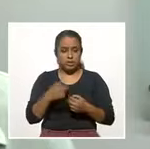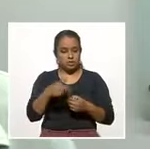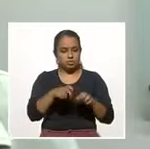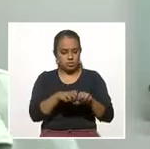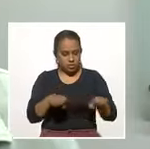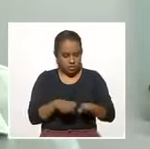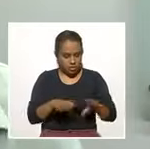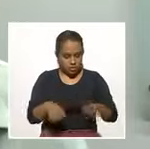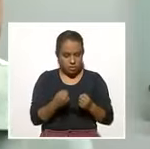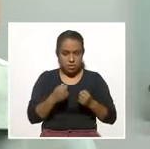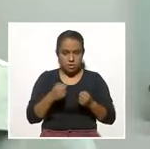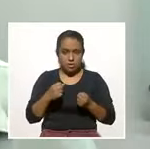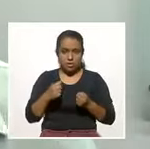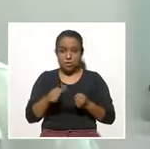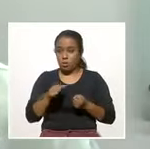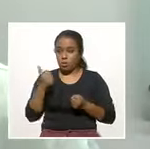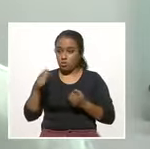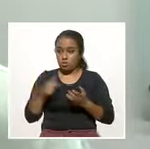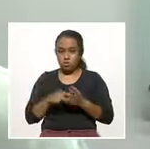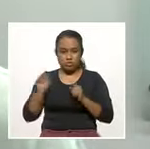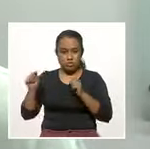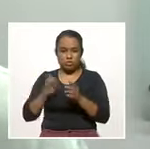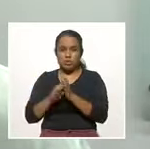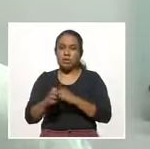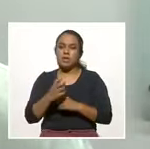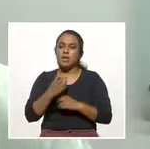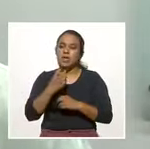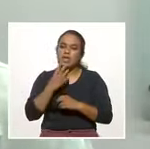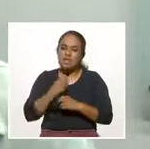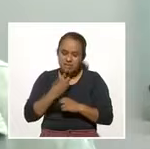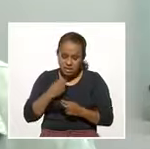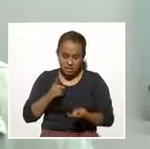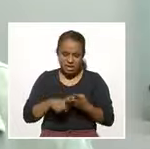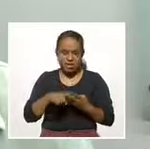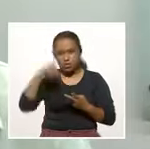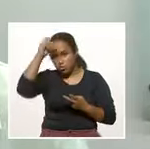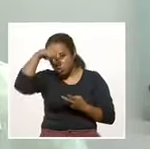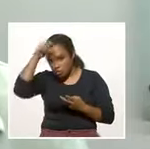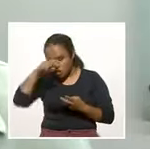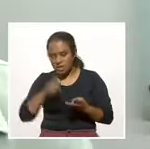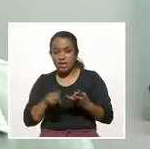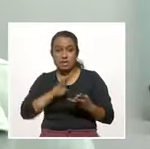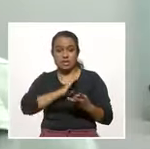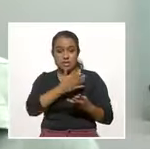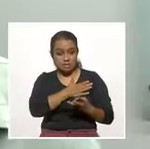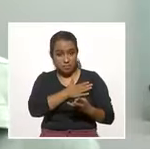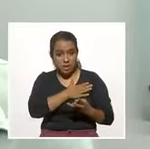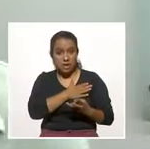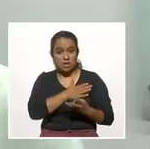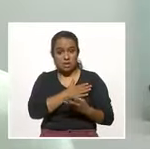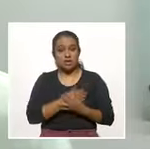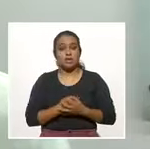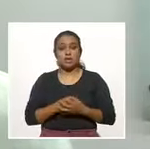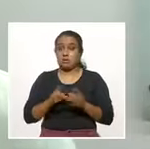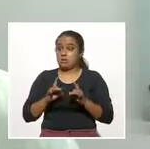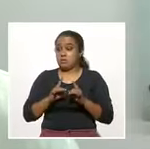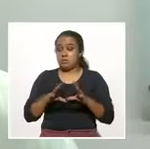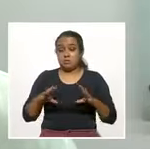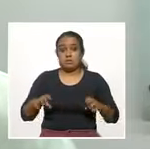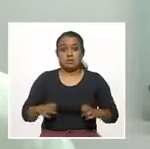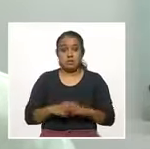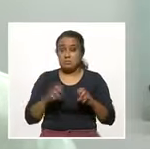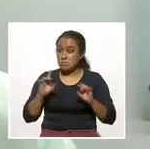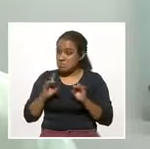de rescate de alto nivel en otros lados del mundo, como en Israel, como en Turquía, como en España, donde cuando hay una adversidad, cuando hay